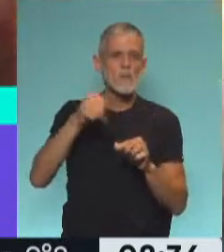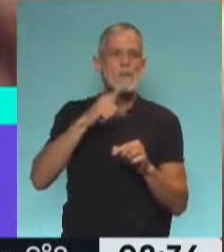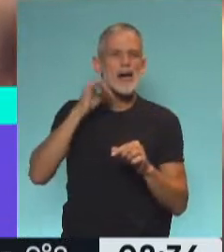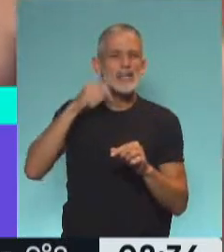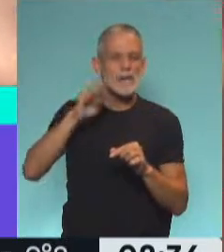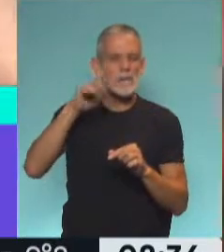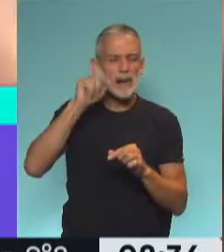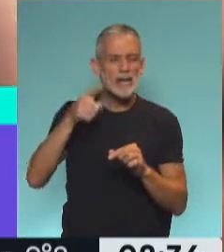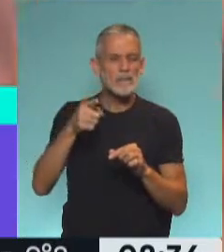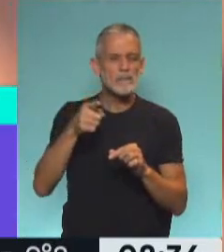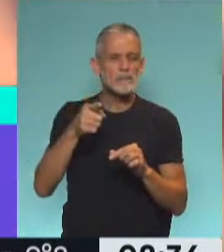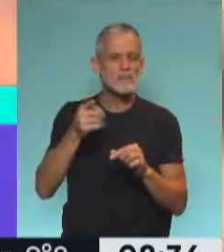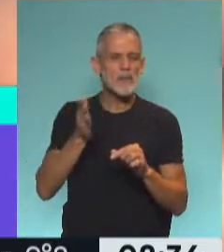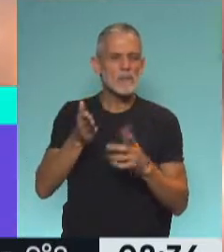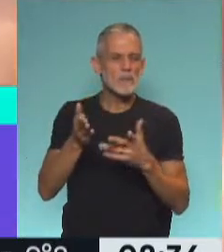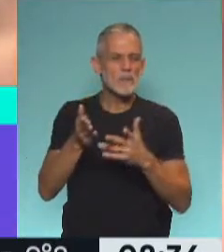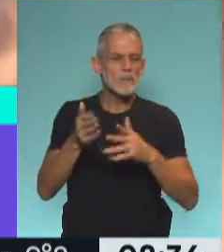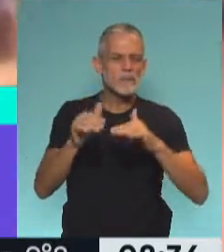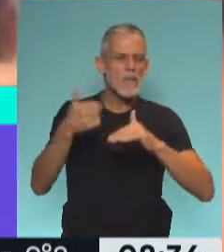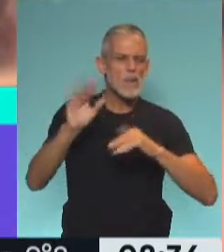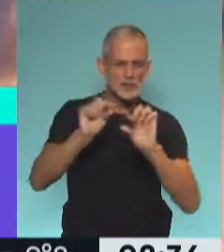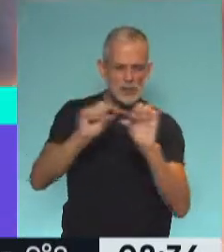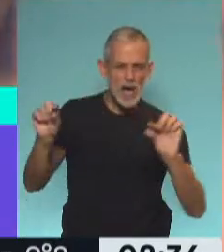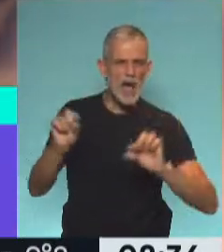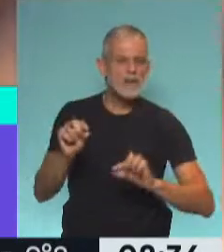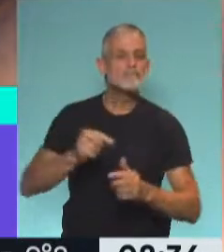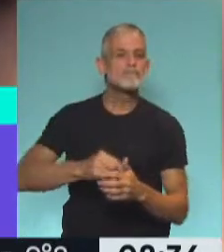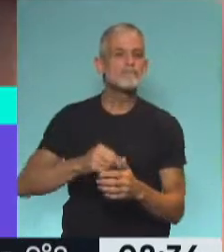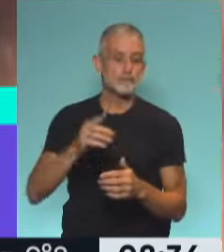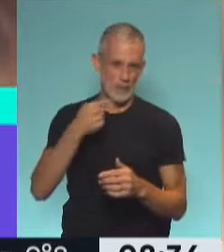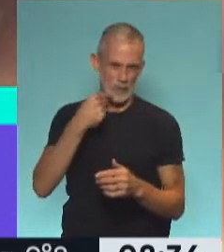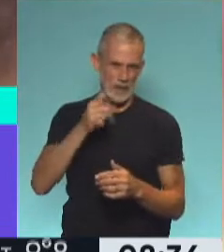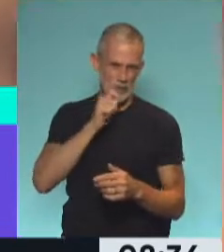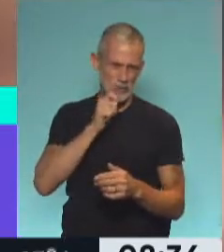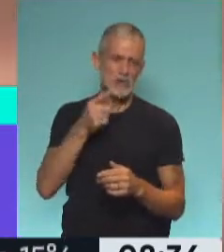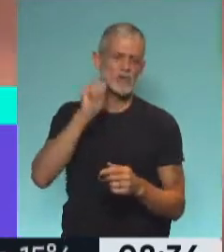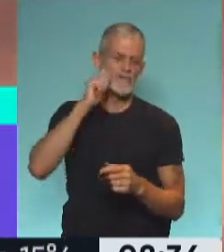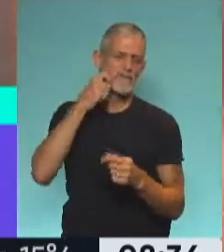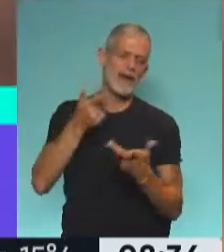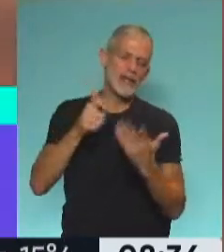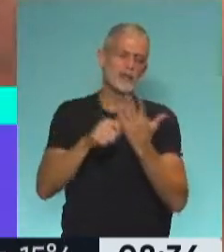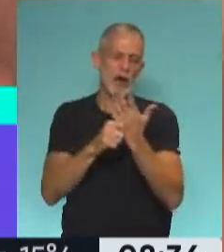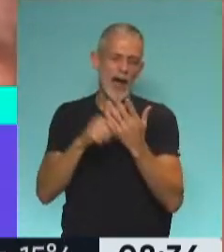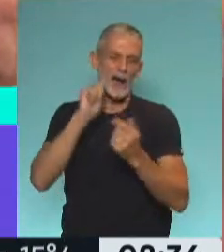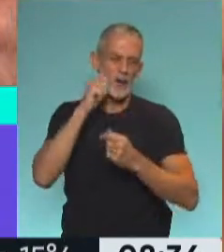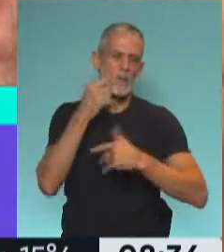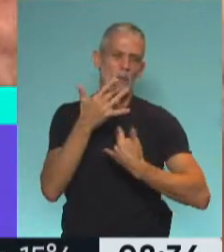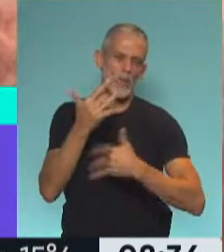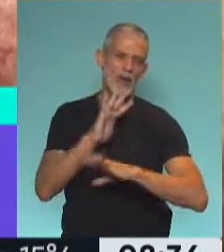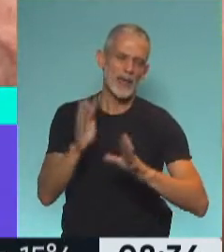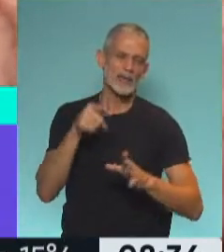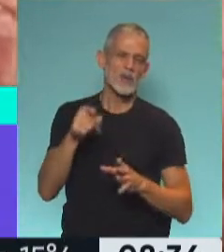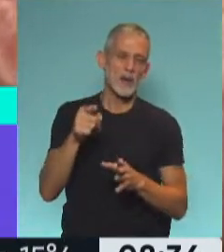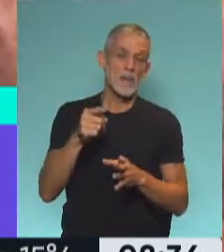Laurita. El matambre, generalmente, la mayoría lo que. Sí, te escucho, Alejandro. Está linda la carne, está lindo lo que están haciendo mostrando, el matambre. Llevando